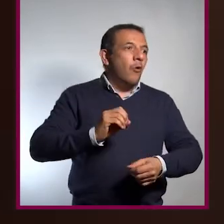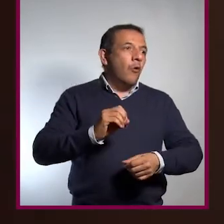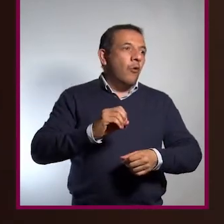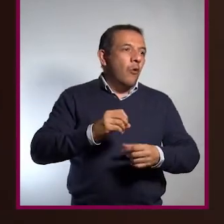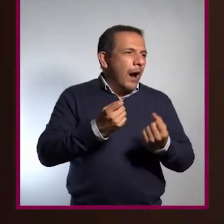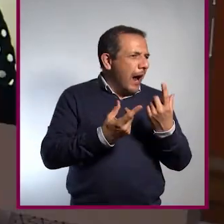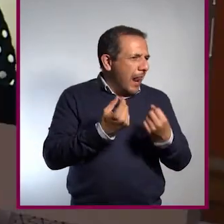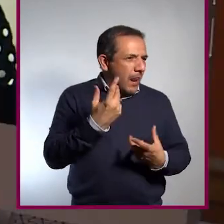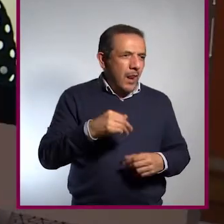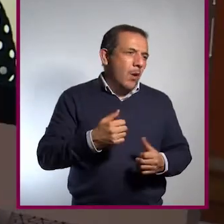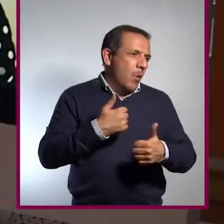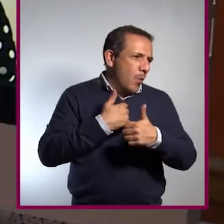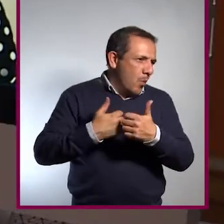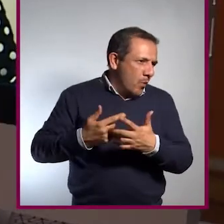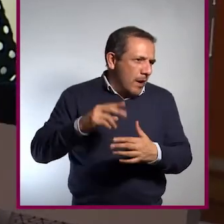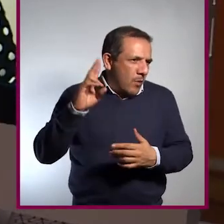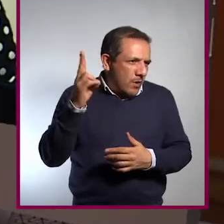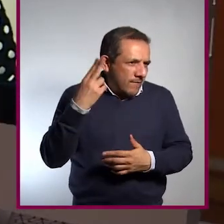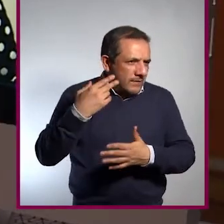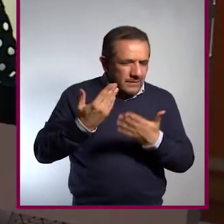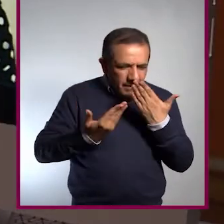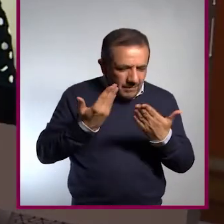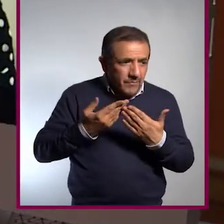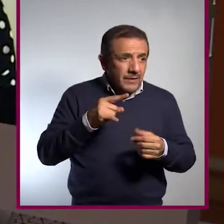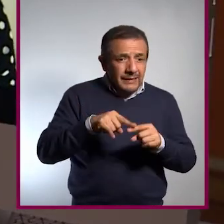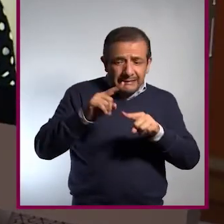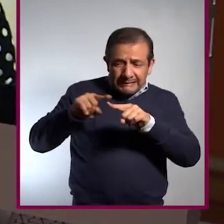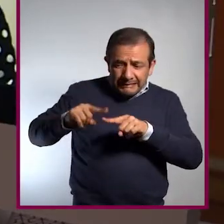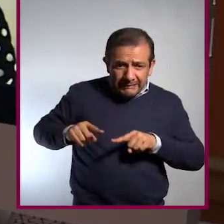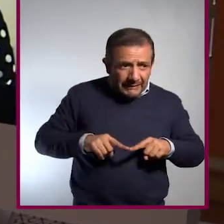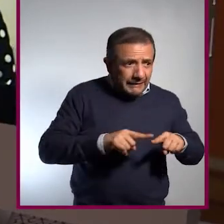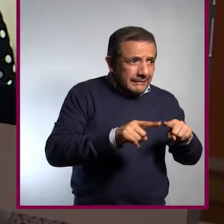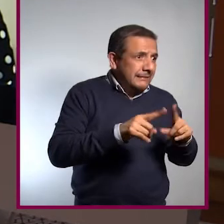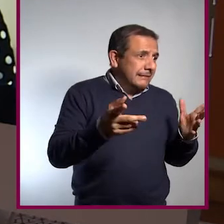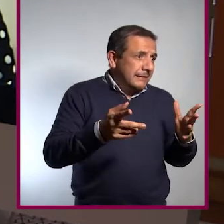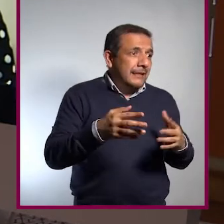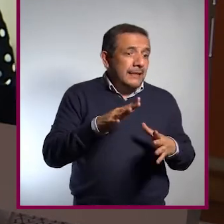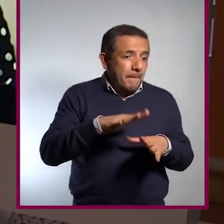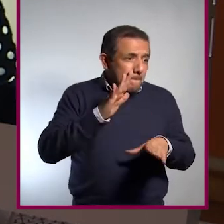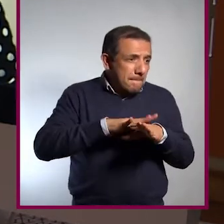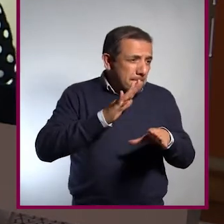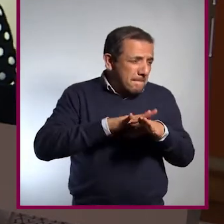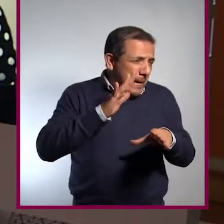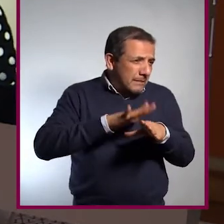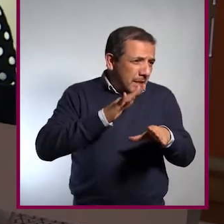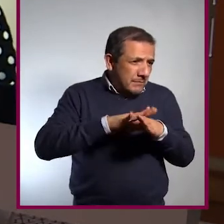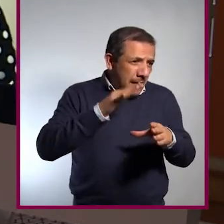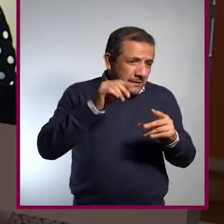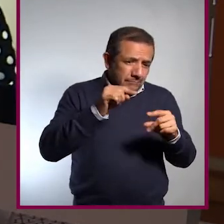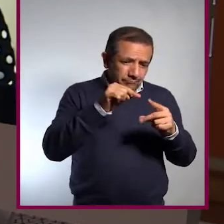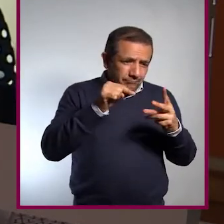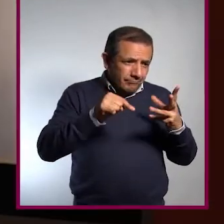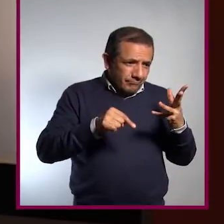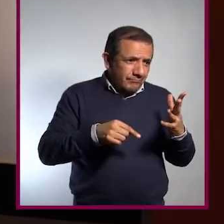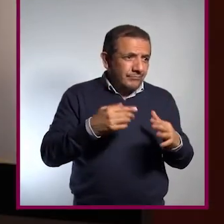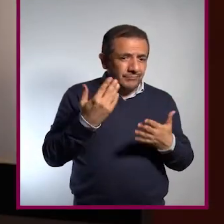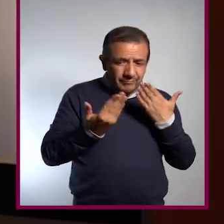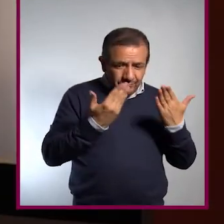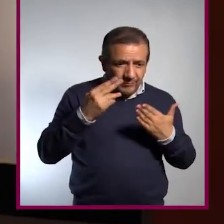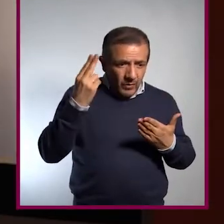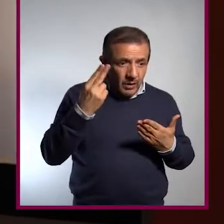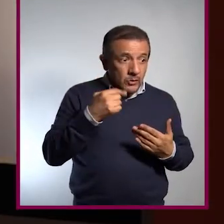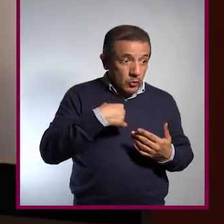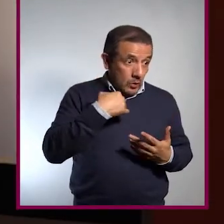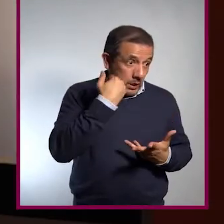muy específico. Lo que yo sugiero es que la investigación es tan diversa y cada vez es más interdisciplinaria que si